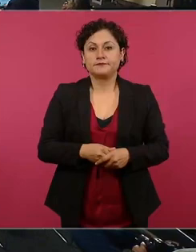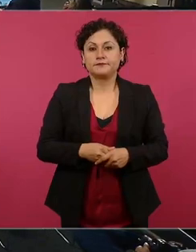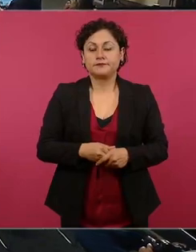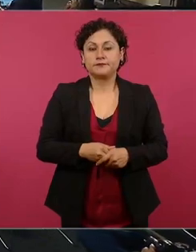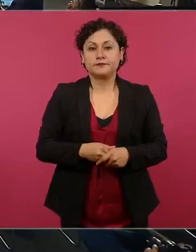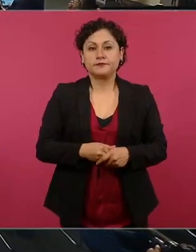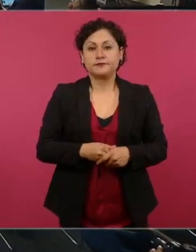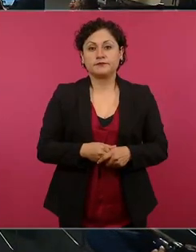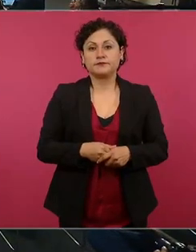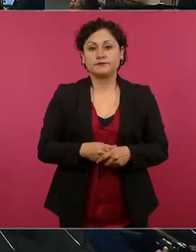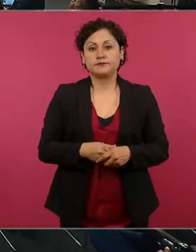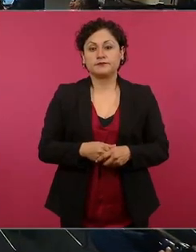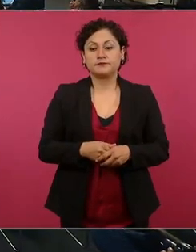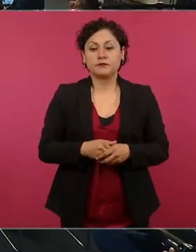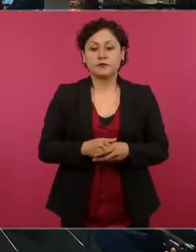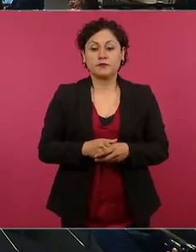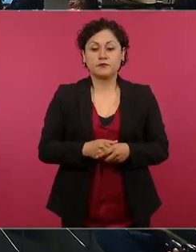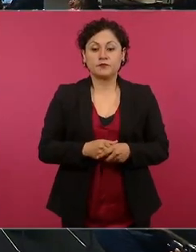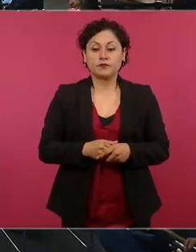la enseñanza,